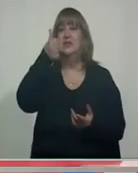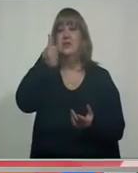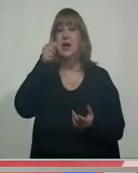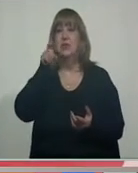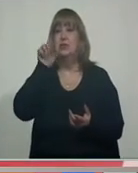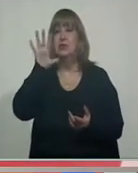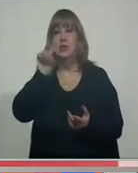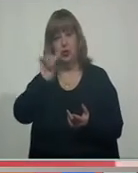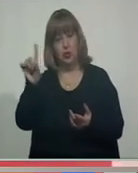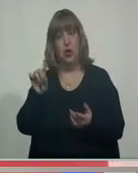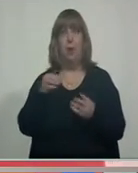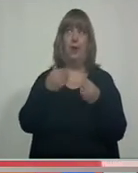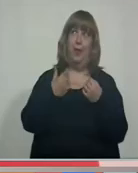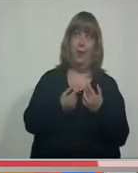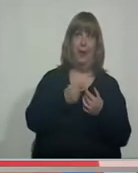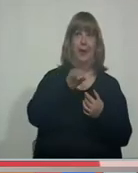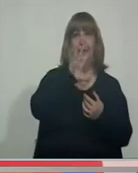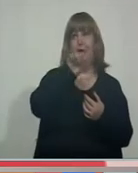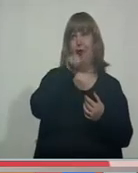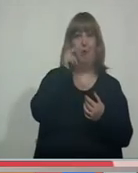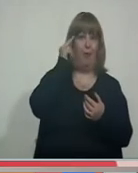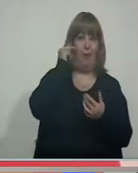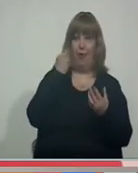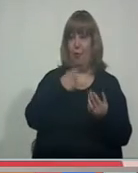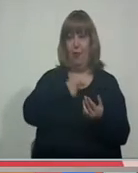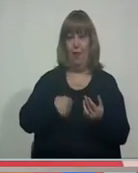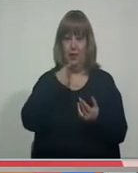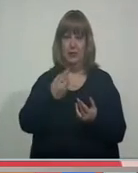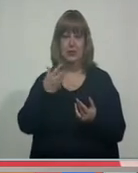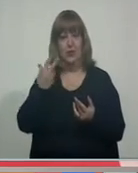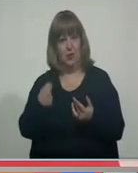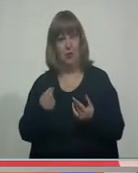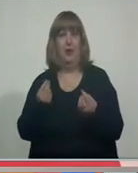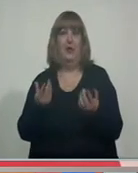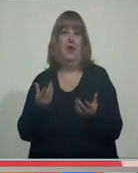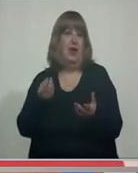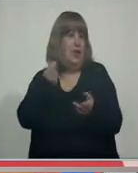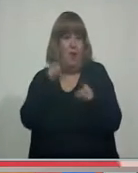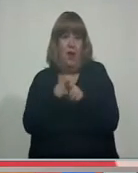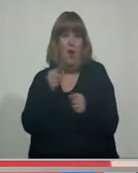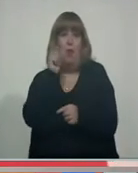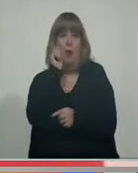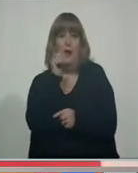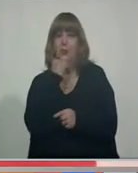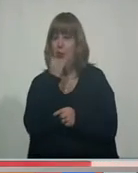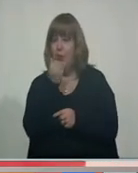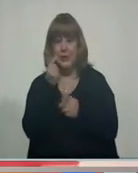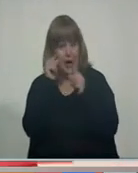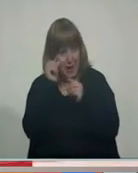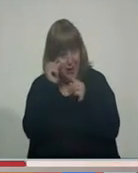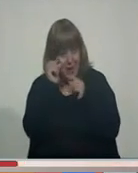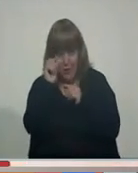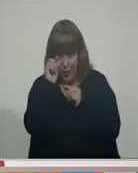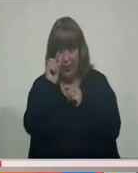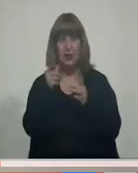del 5.9. No importa. Sí, pero no importa. Repercute igual en el bolsillo. Claro. Repercute igual. Y con las consecuencias